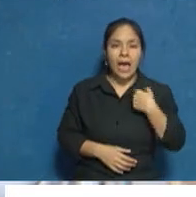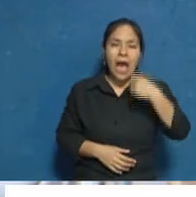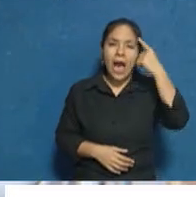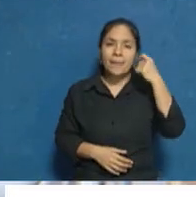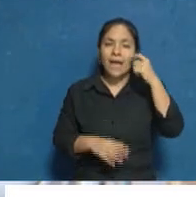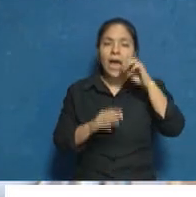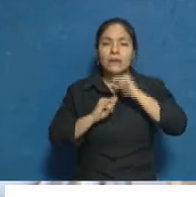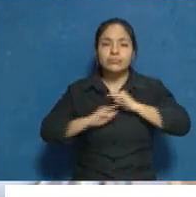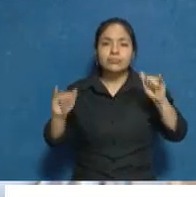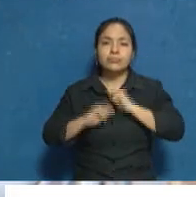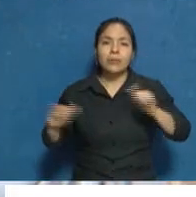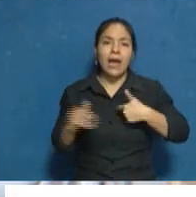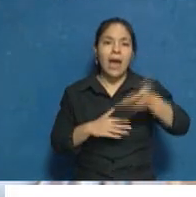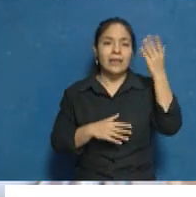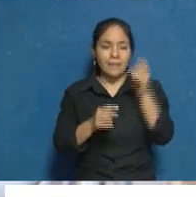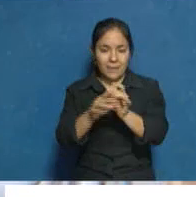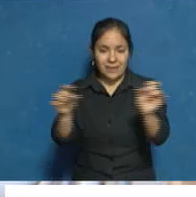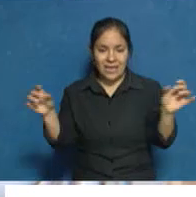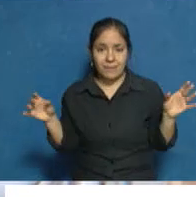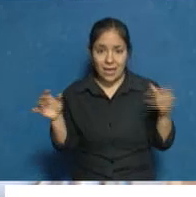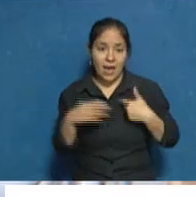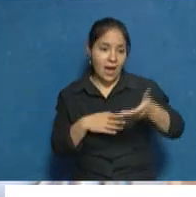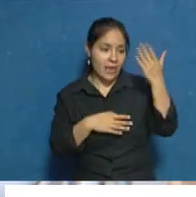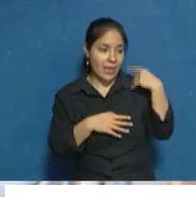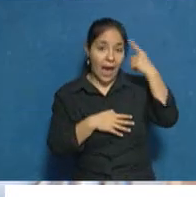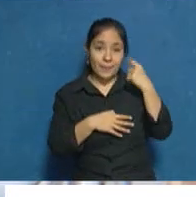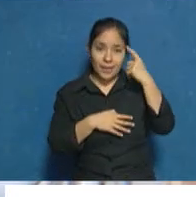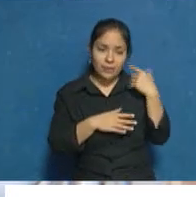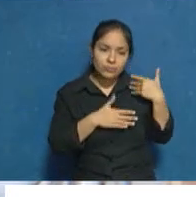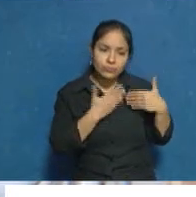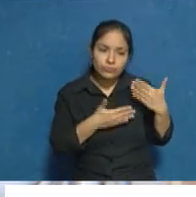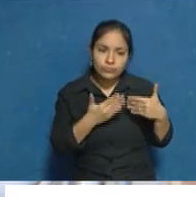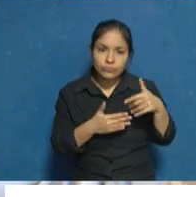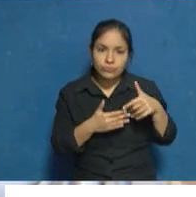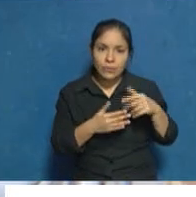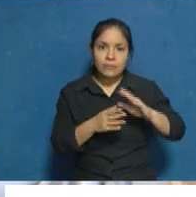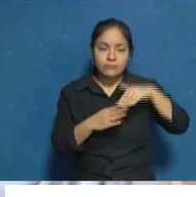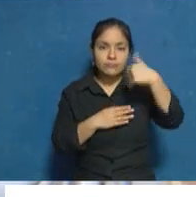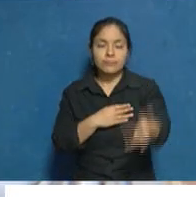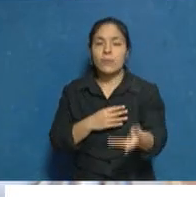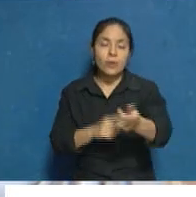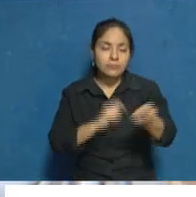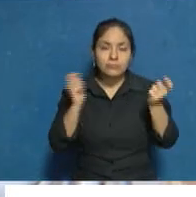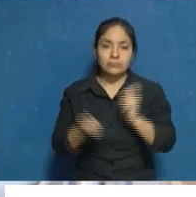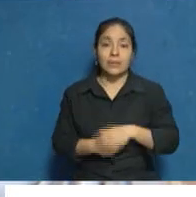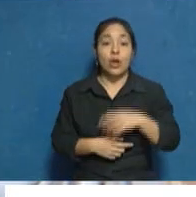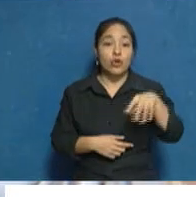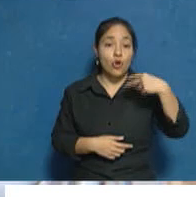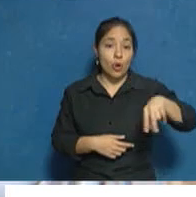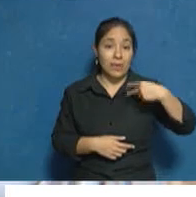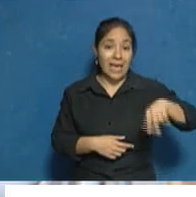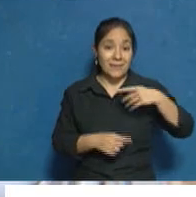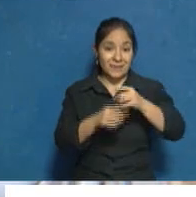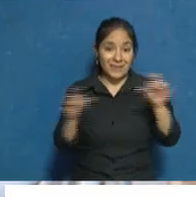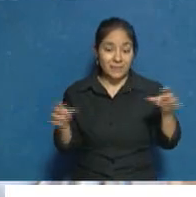anteriores de pandemia, hicimos esta que las englobe. En relación a eso le consulto porque en noviembre del año pasado, durante la pandemia, nos enteramos